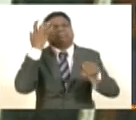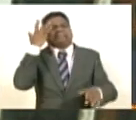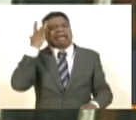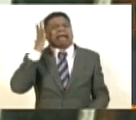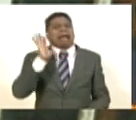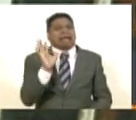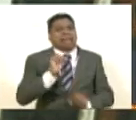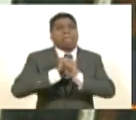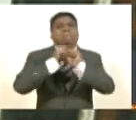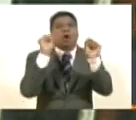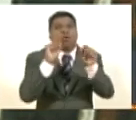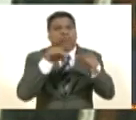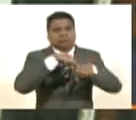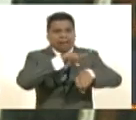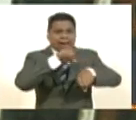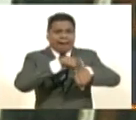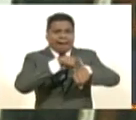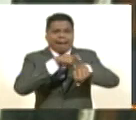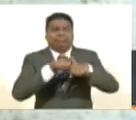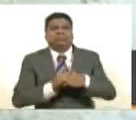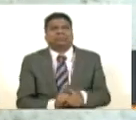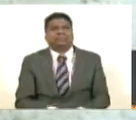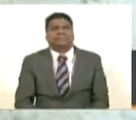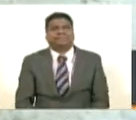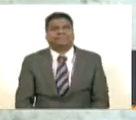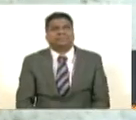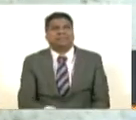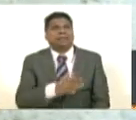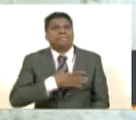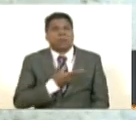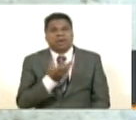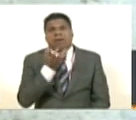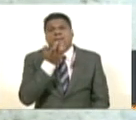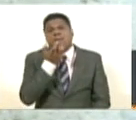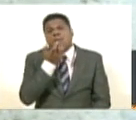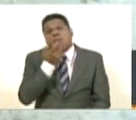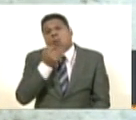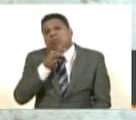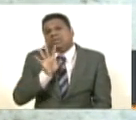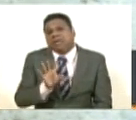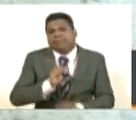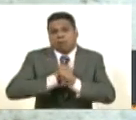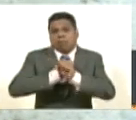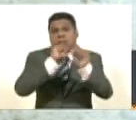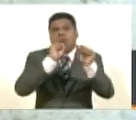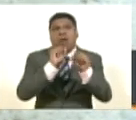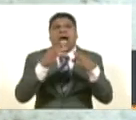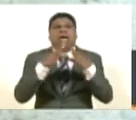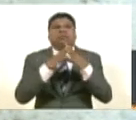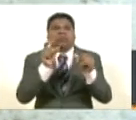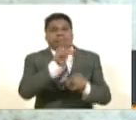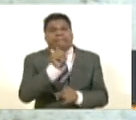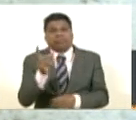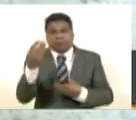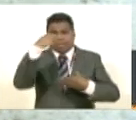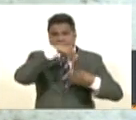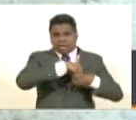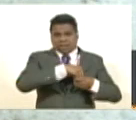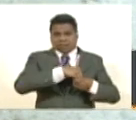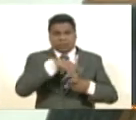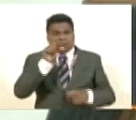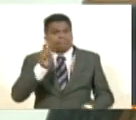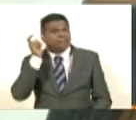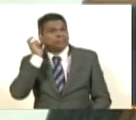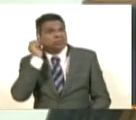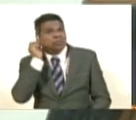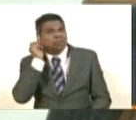cual de esto detonarse pudiera haber ocasionado daño a nuestro operador, quien es el que a primera